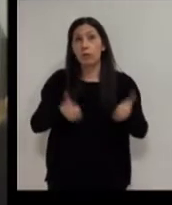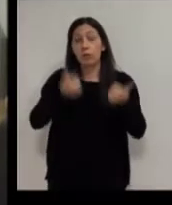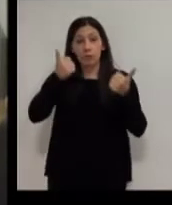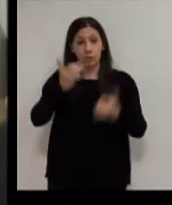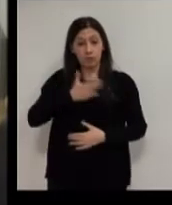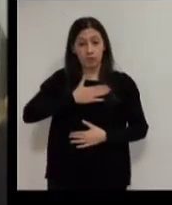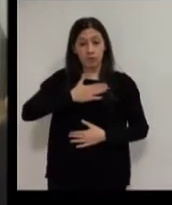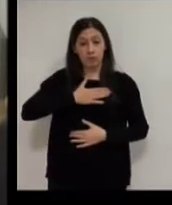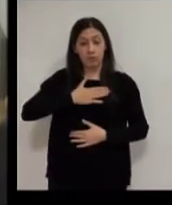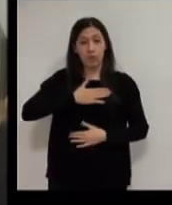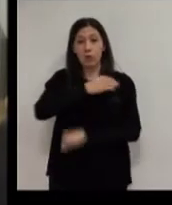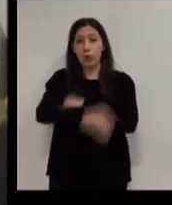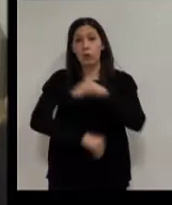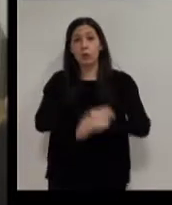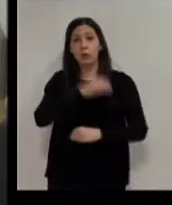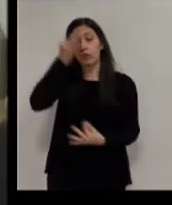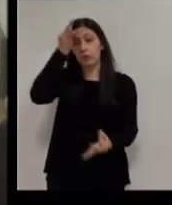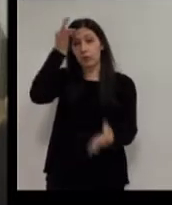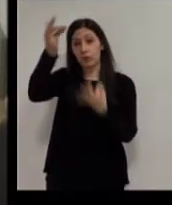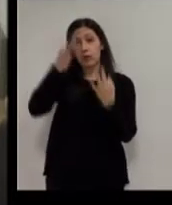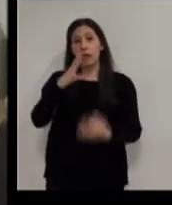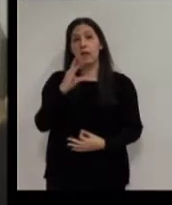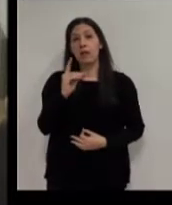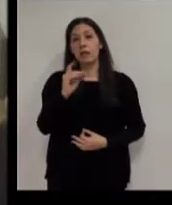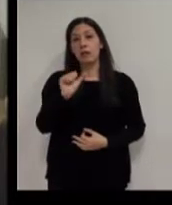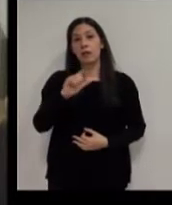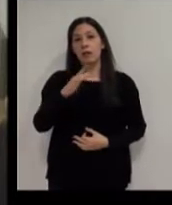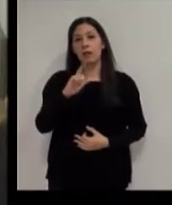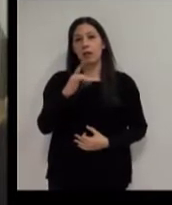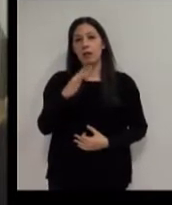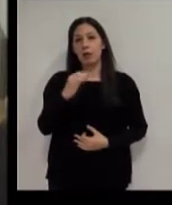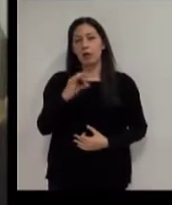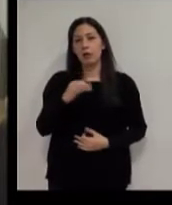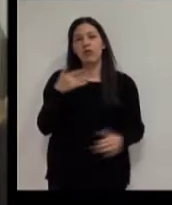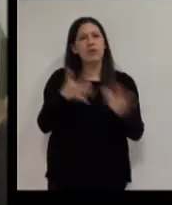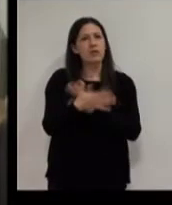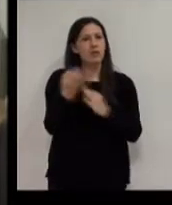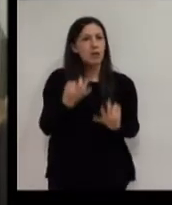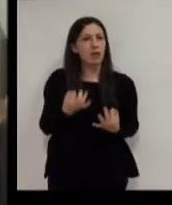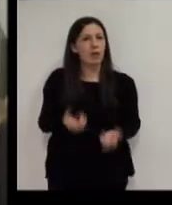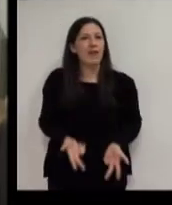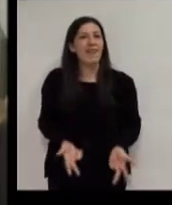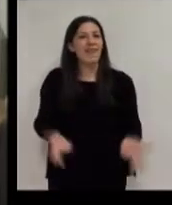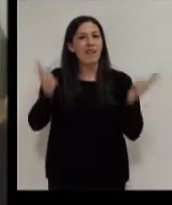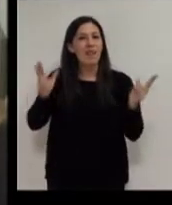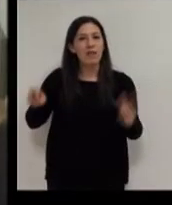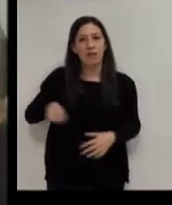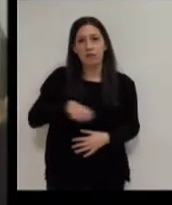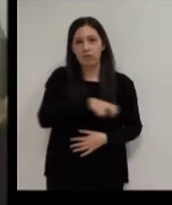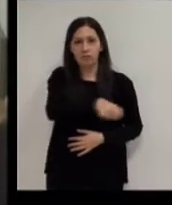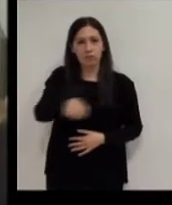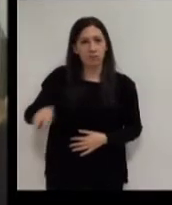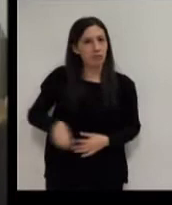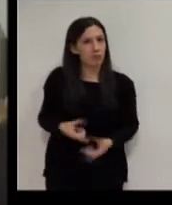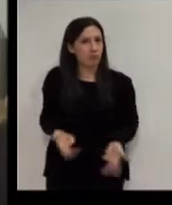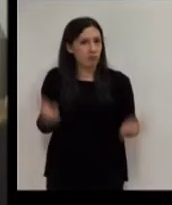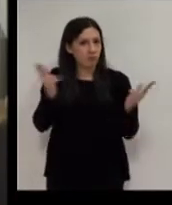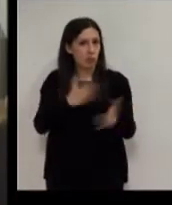desde Confortel utilizamos los criterios DALCO, que consisten en la libre deambulación,